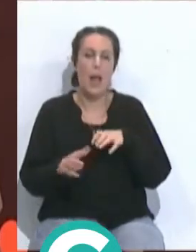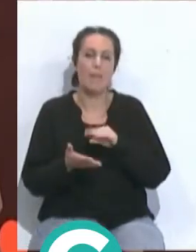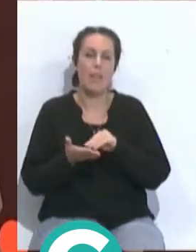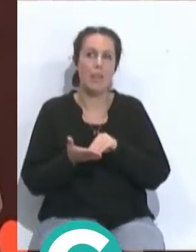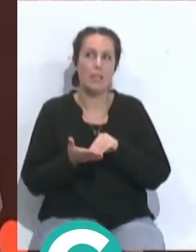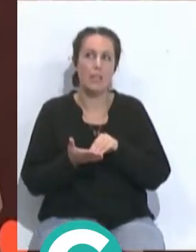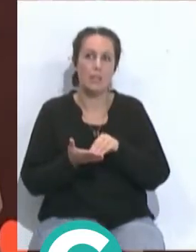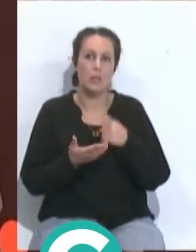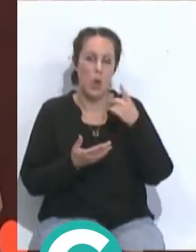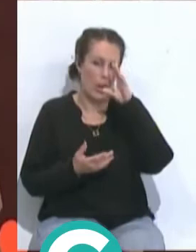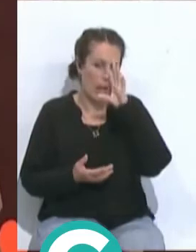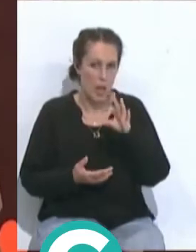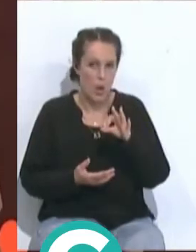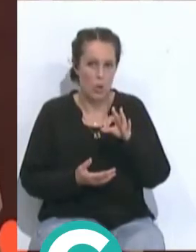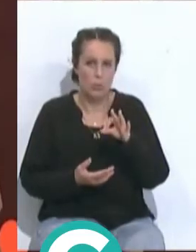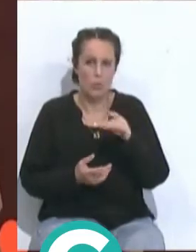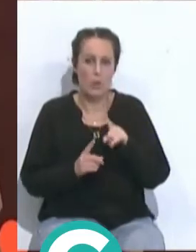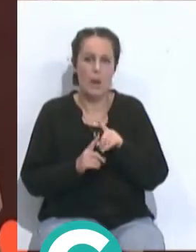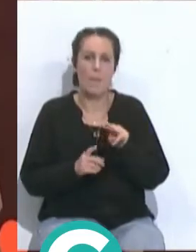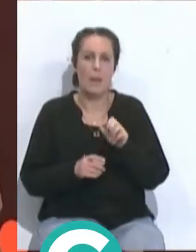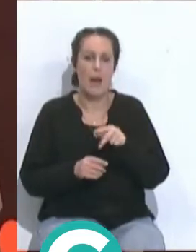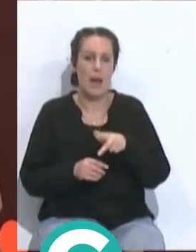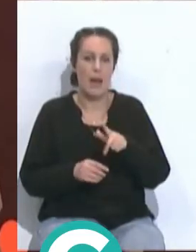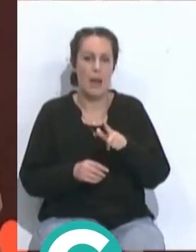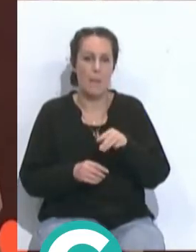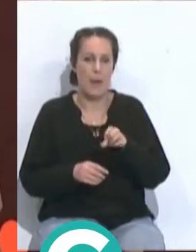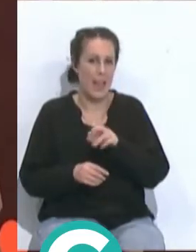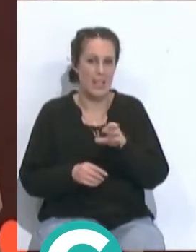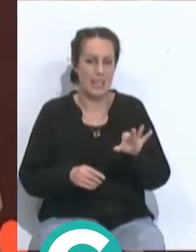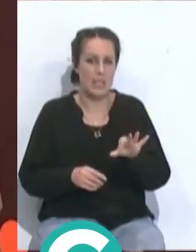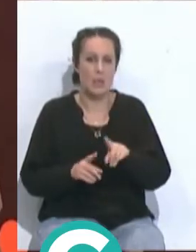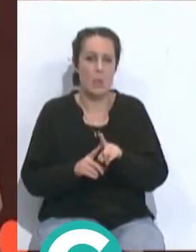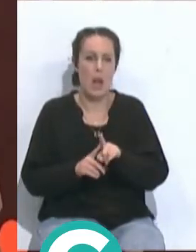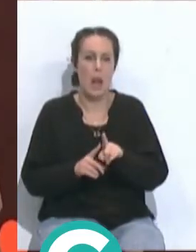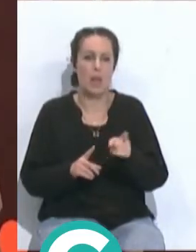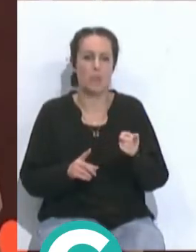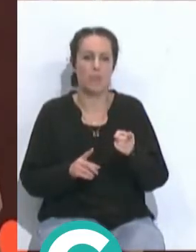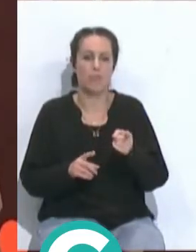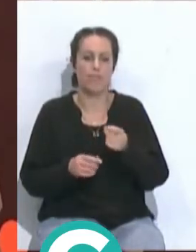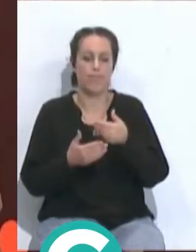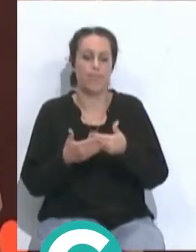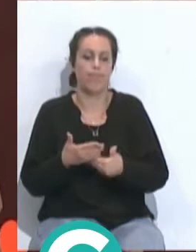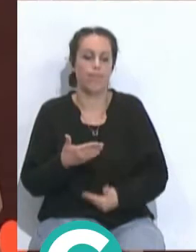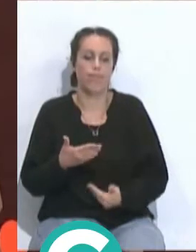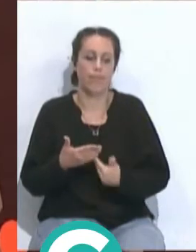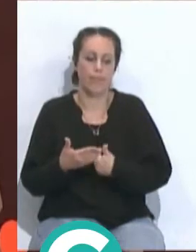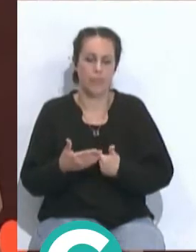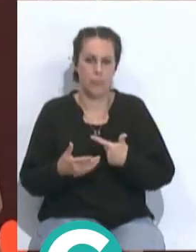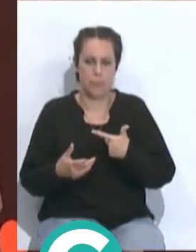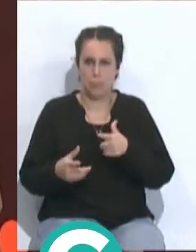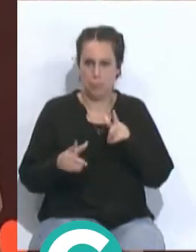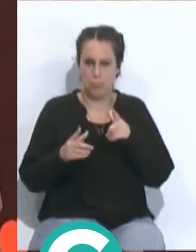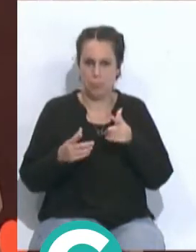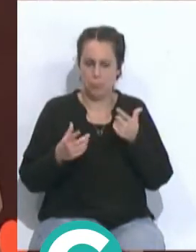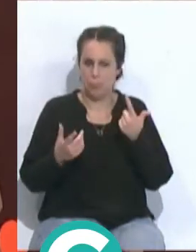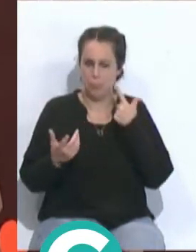veces creo que los palmarés, ¿no? Por lo general no son muy indicativos, ¿no? Porque ha habido grandísimas agrupaciones que a lo mejor no que han